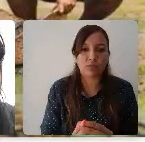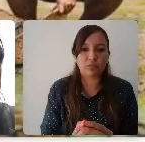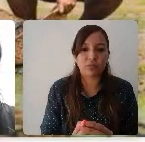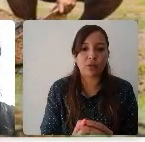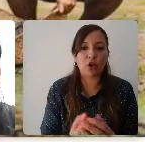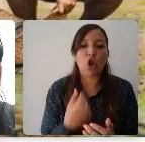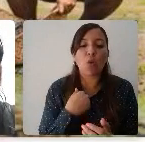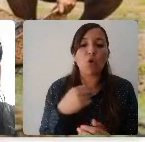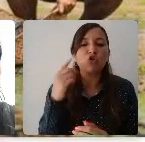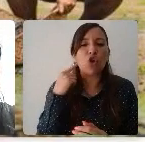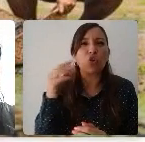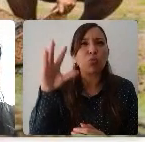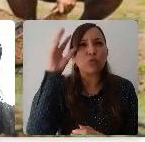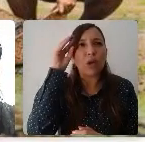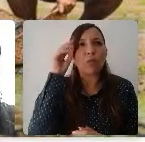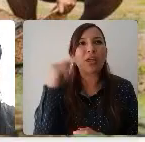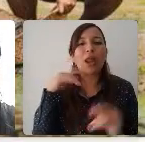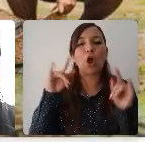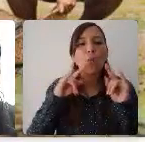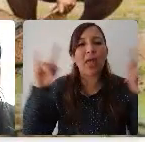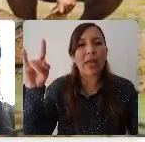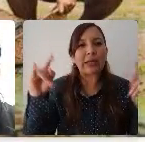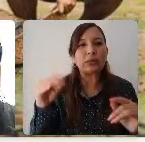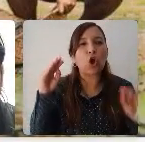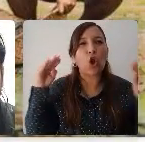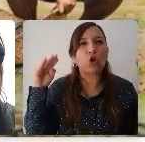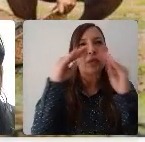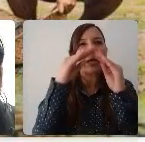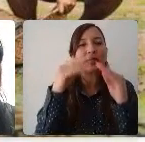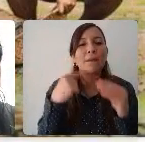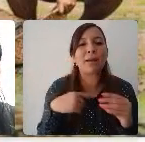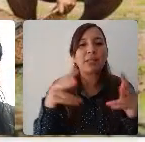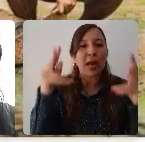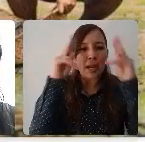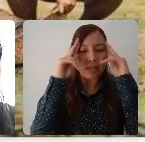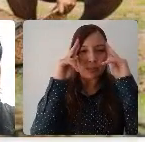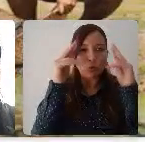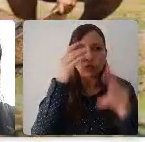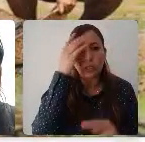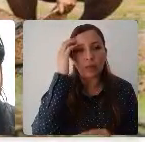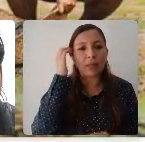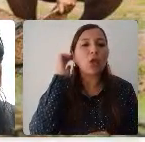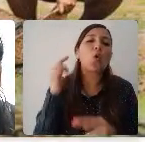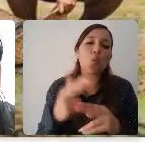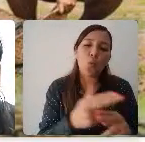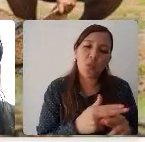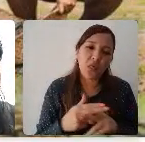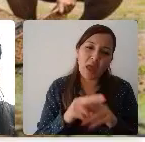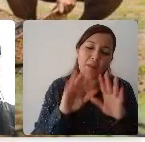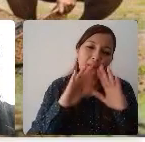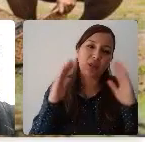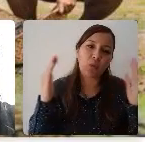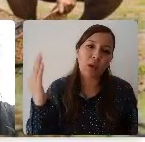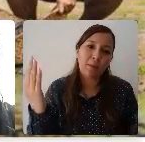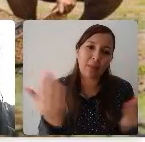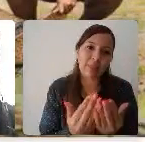más responsables y cómo podemos contribuir un impacto global a este espacio tan importante que tenemos en la zona